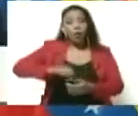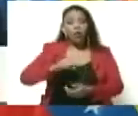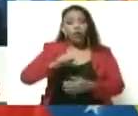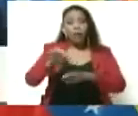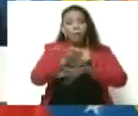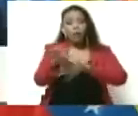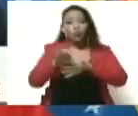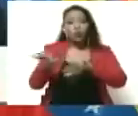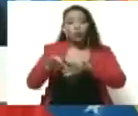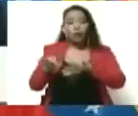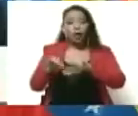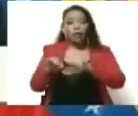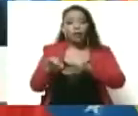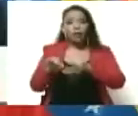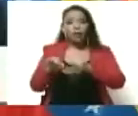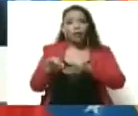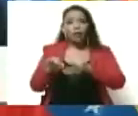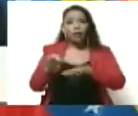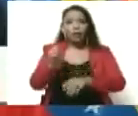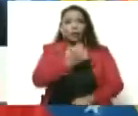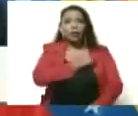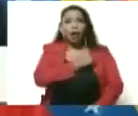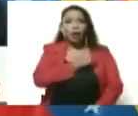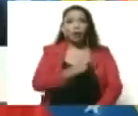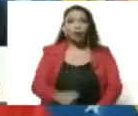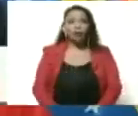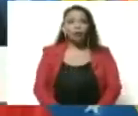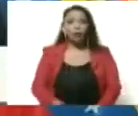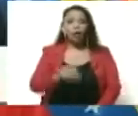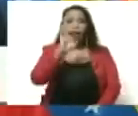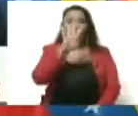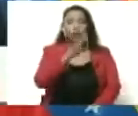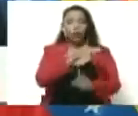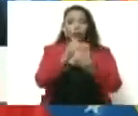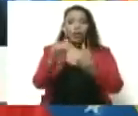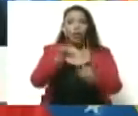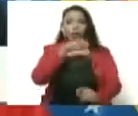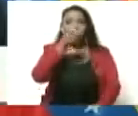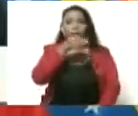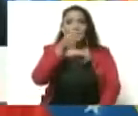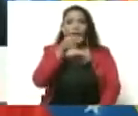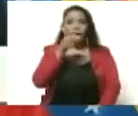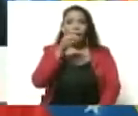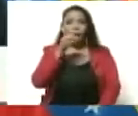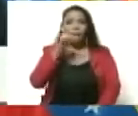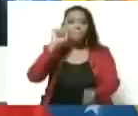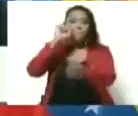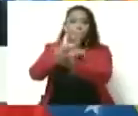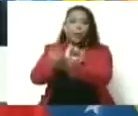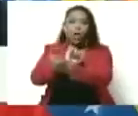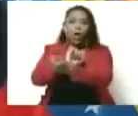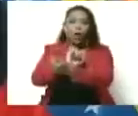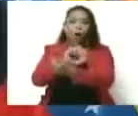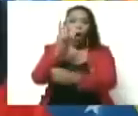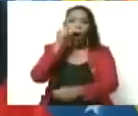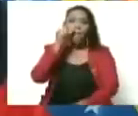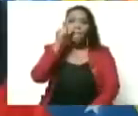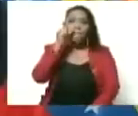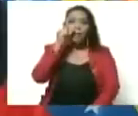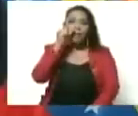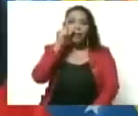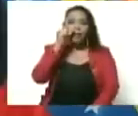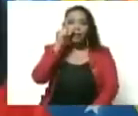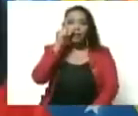municipales, en el municipio de Chacao, a las 4:30 de la tarde, fueron detenidos dos sujetos